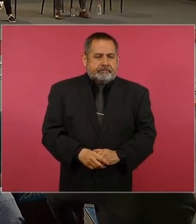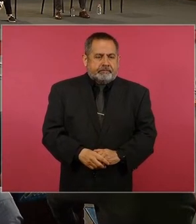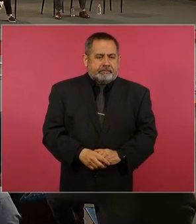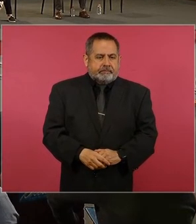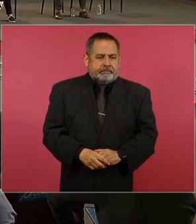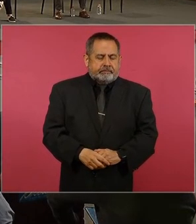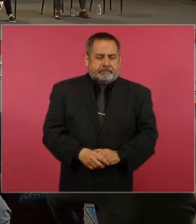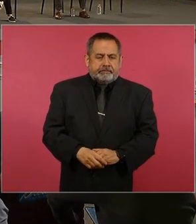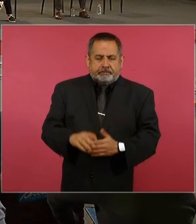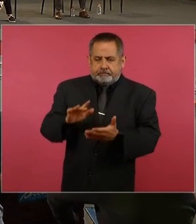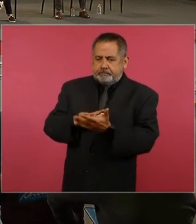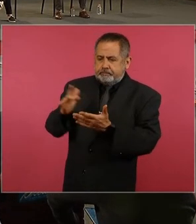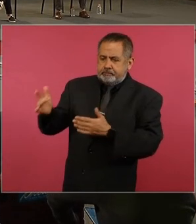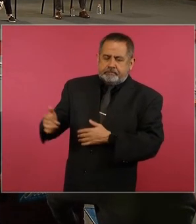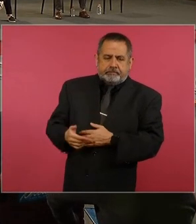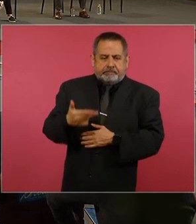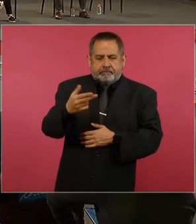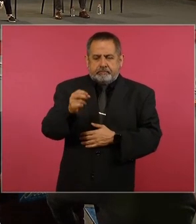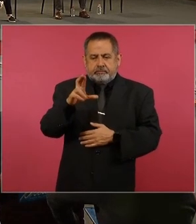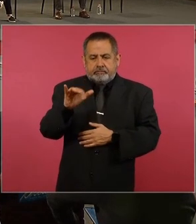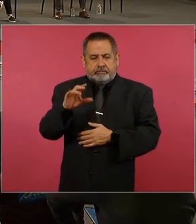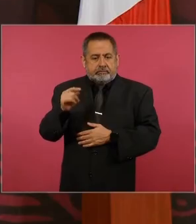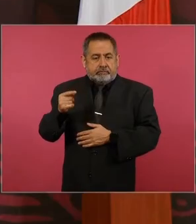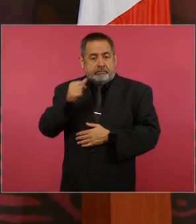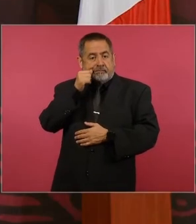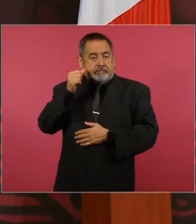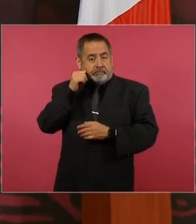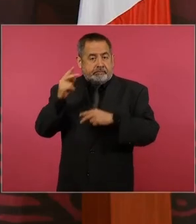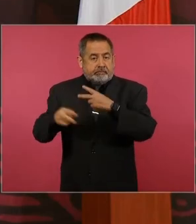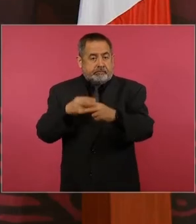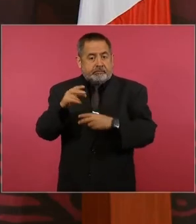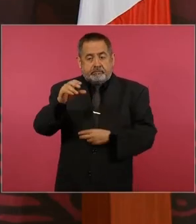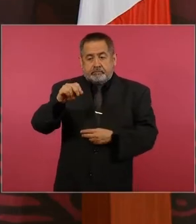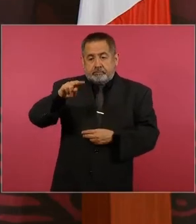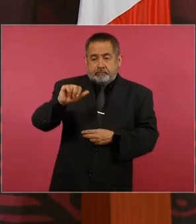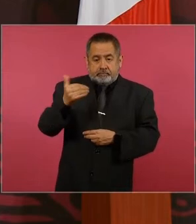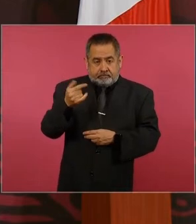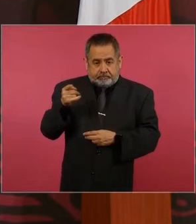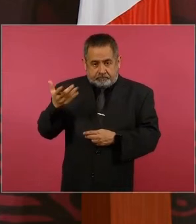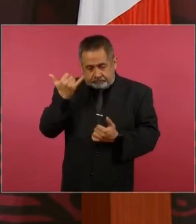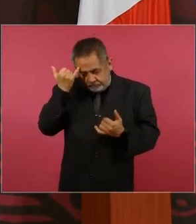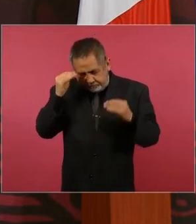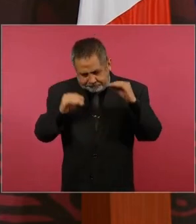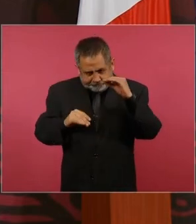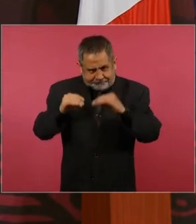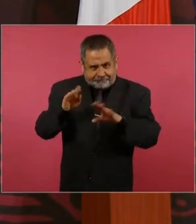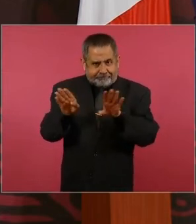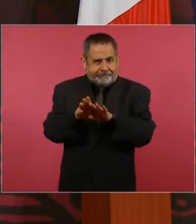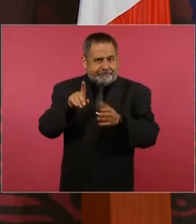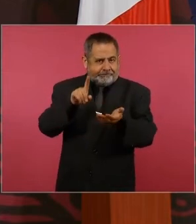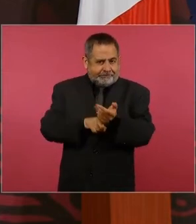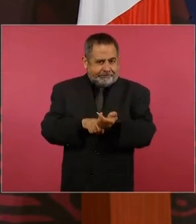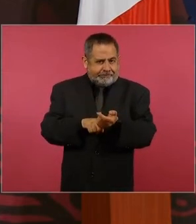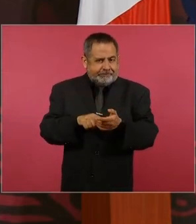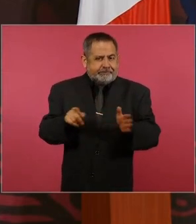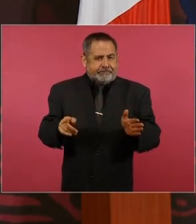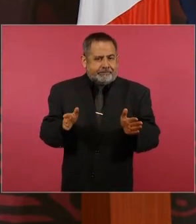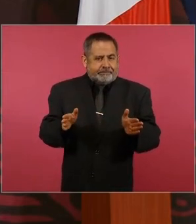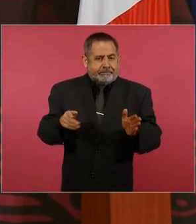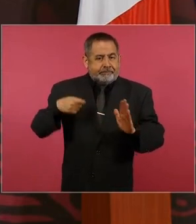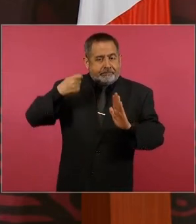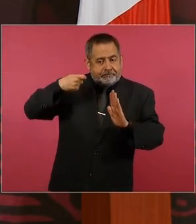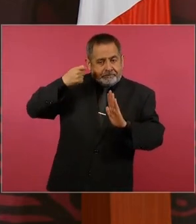Tengo que agradecer a Horacio porque ayer que llegué a Conacyt se esmeró y mucho para hacer el